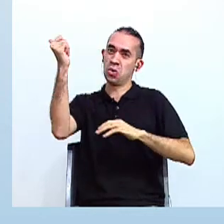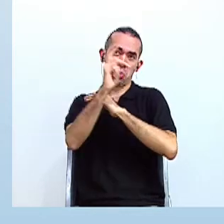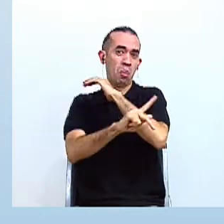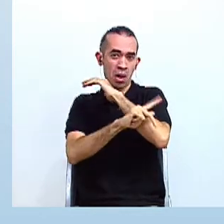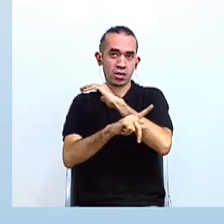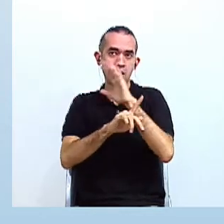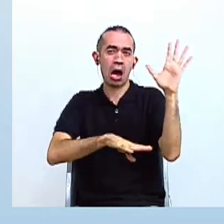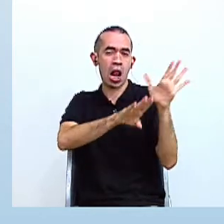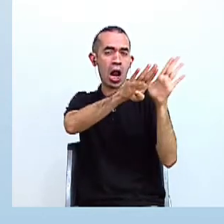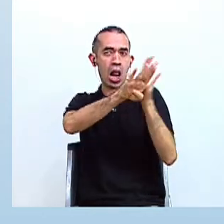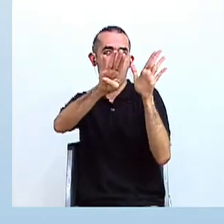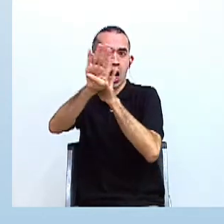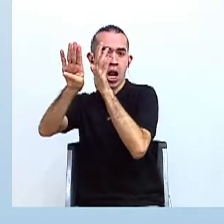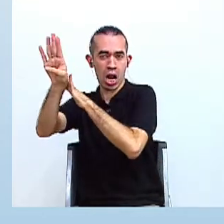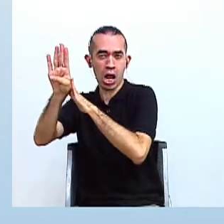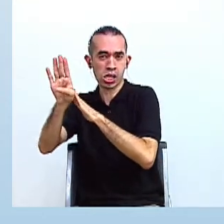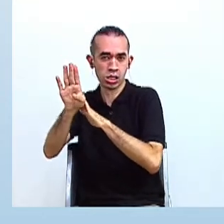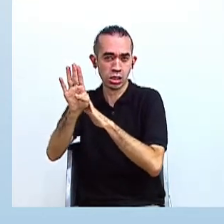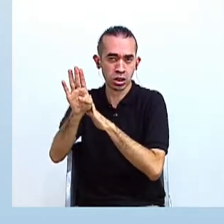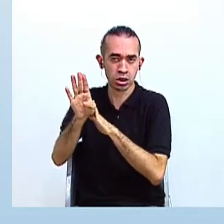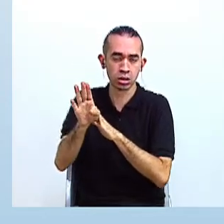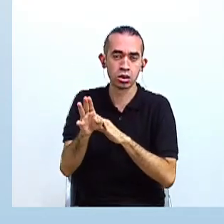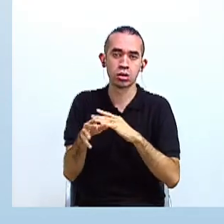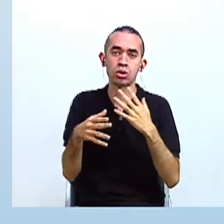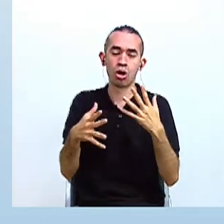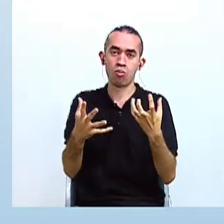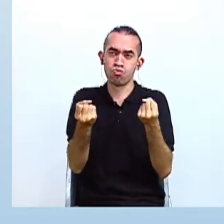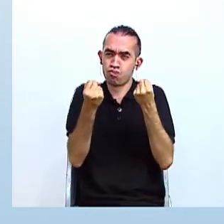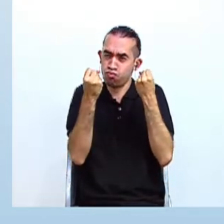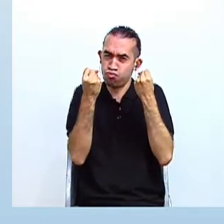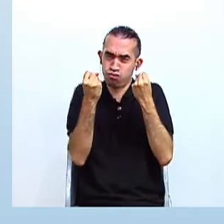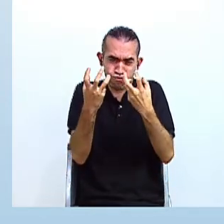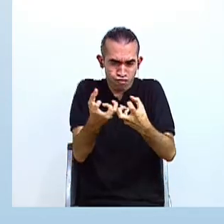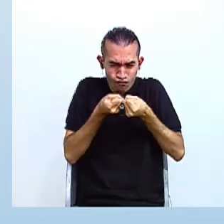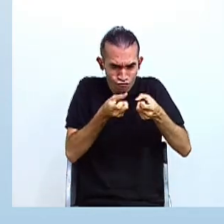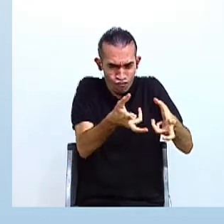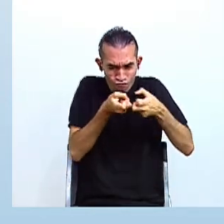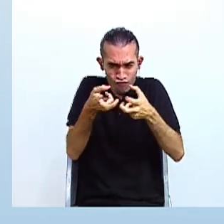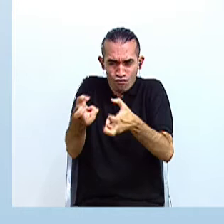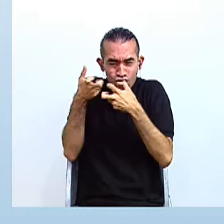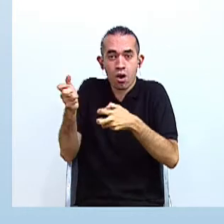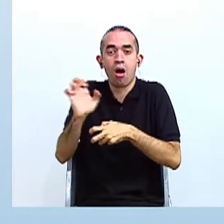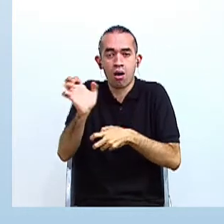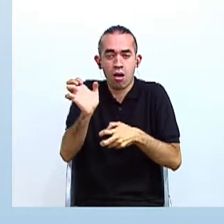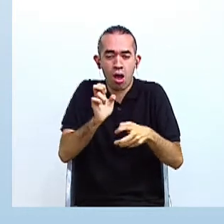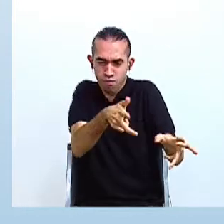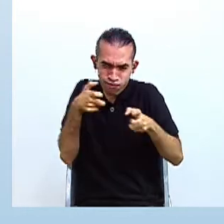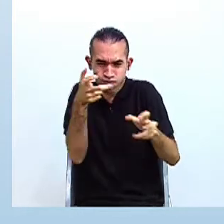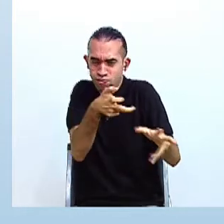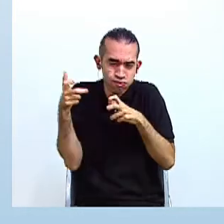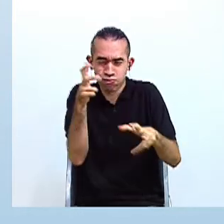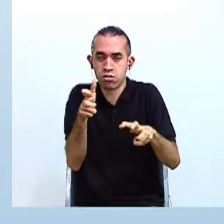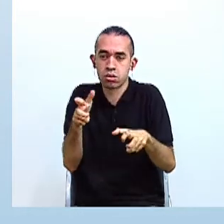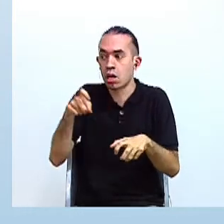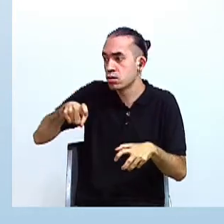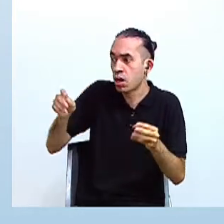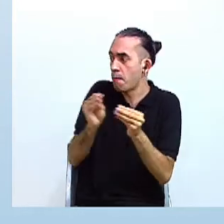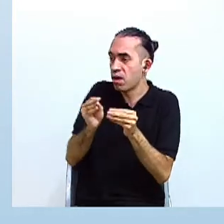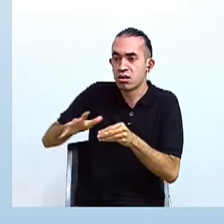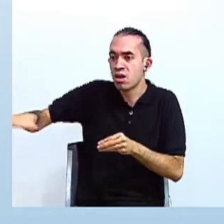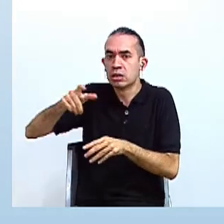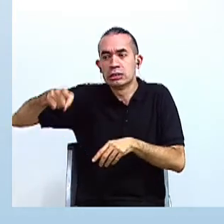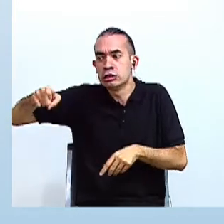países desarrollados, son países que consumen grandes fuentes de energía y que tienen que buscar la forma de reproducir más